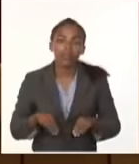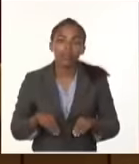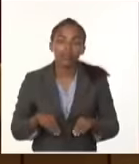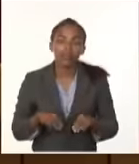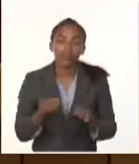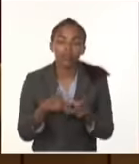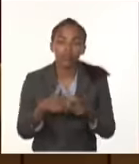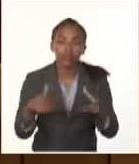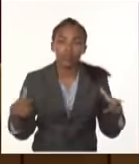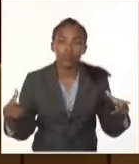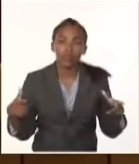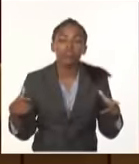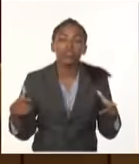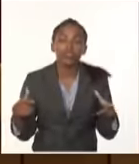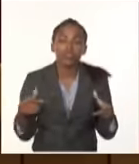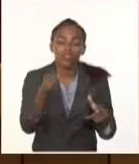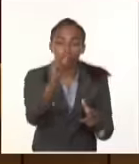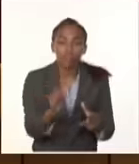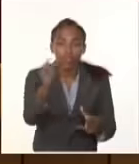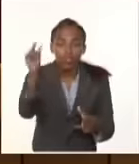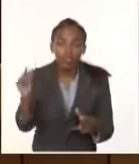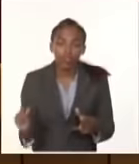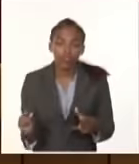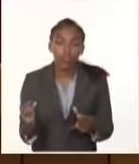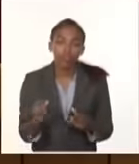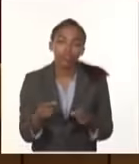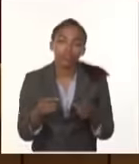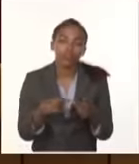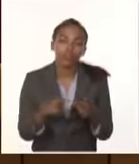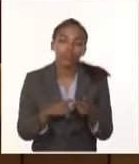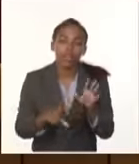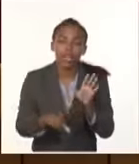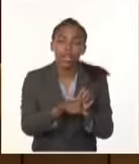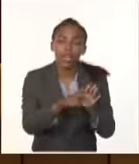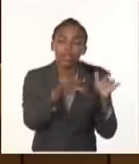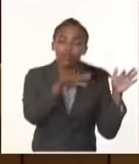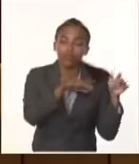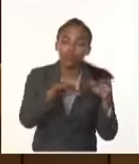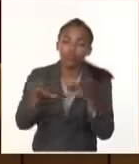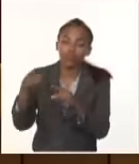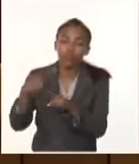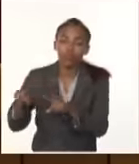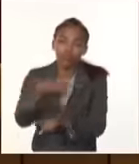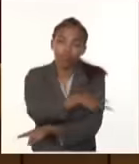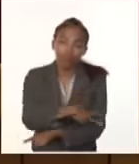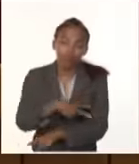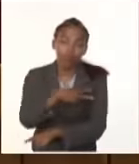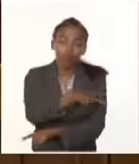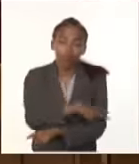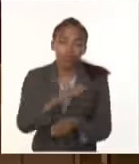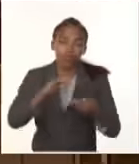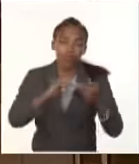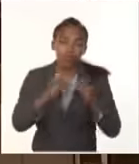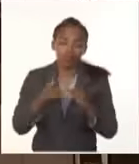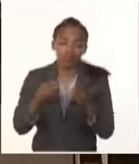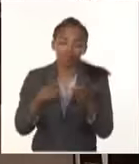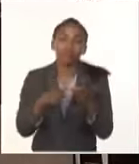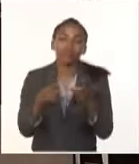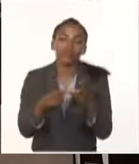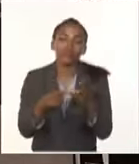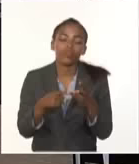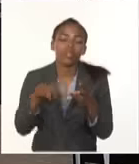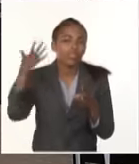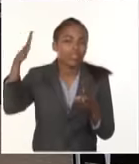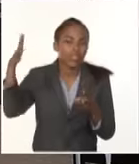la ciudadanía efectiva. La ley de migración, tal vez la más discutida, y la ley de extranjería que actualiza las